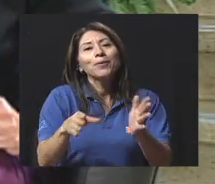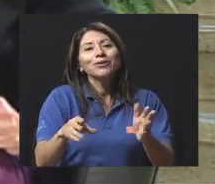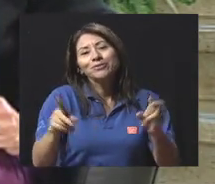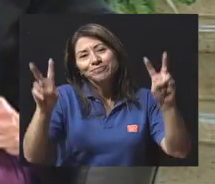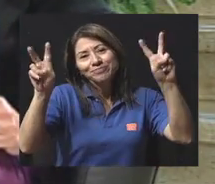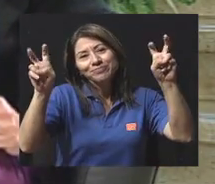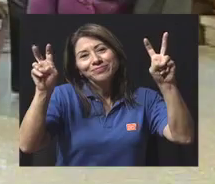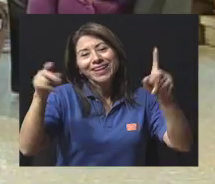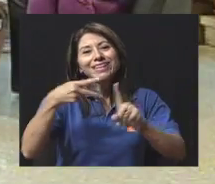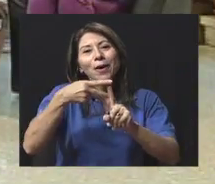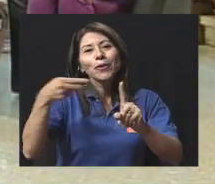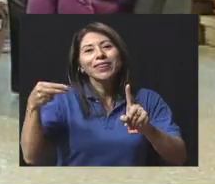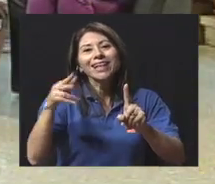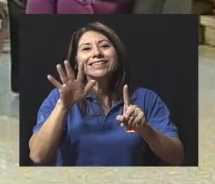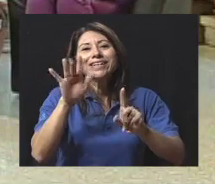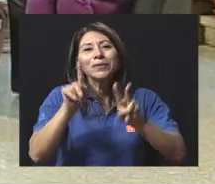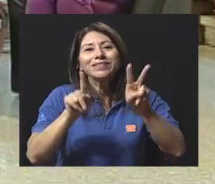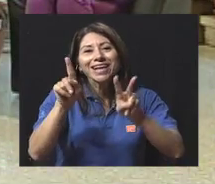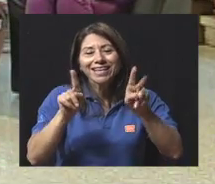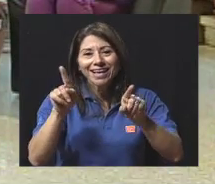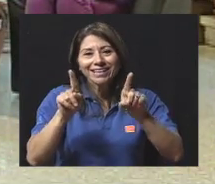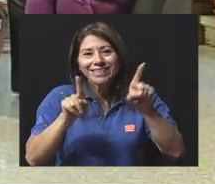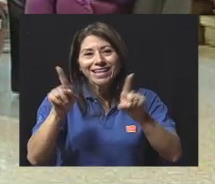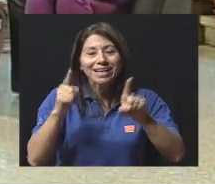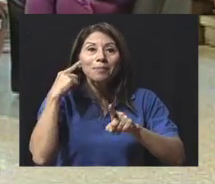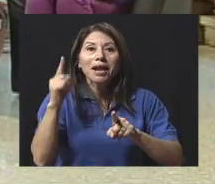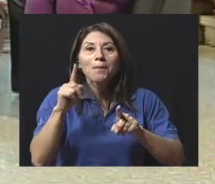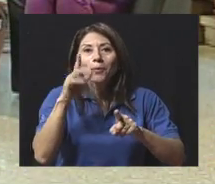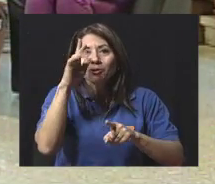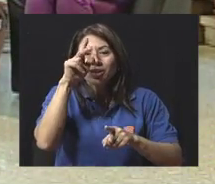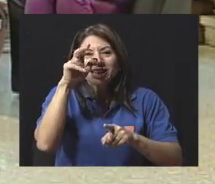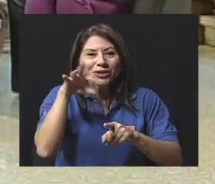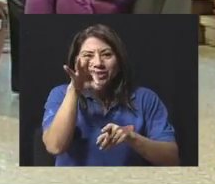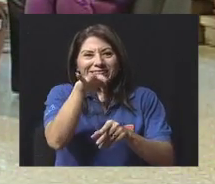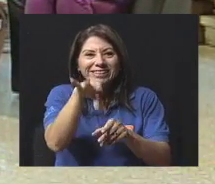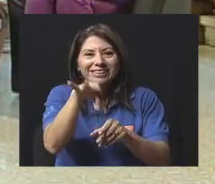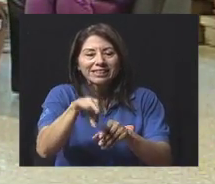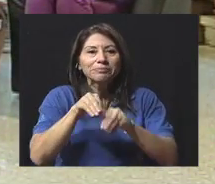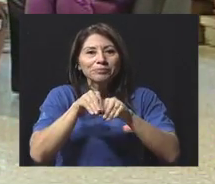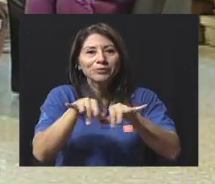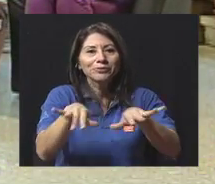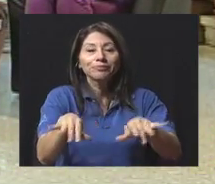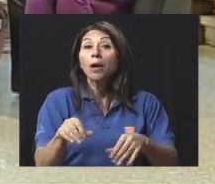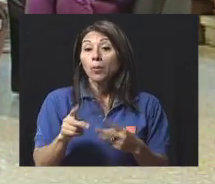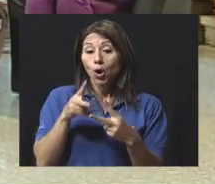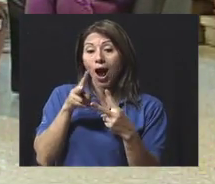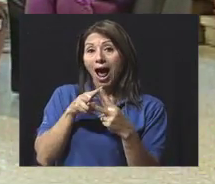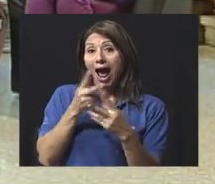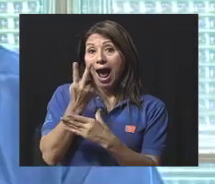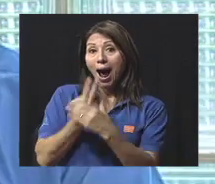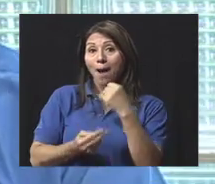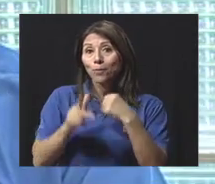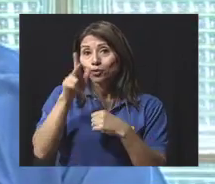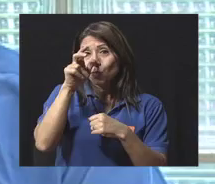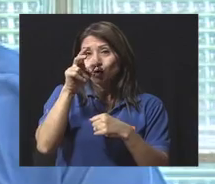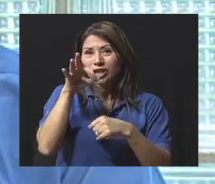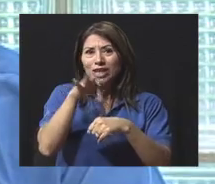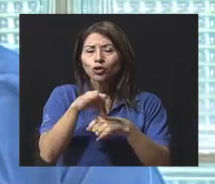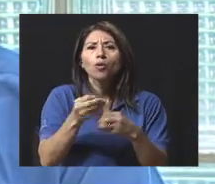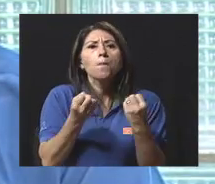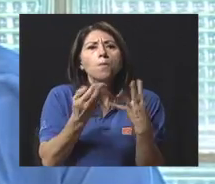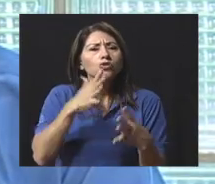estrellas que dicen las personas bueno ambos mosquitos tienen muchas similitudes Son son primos hermanos